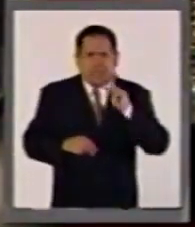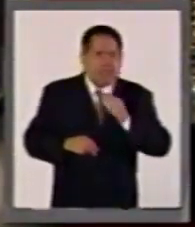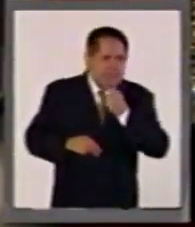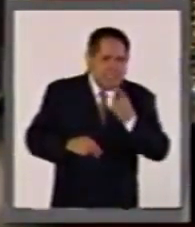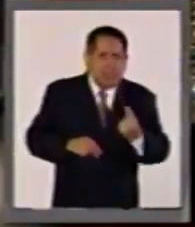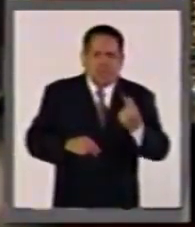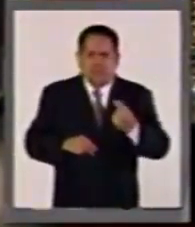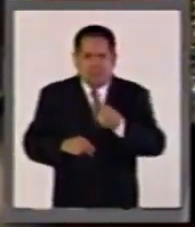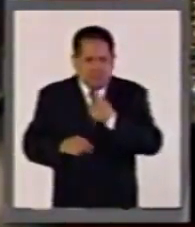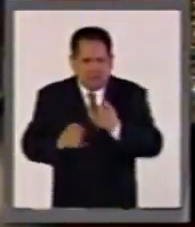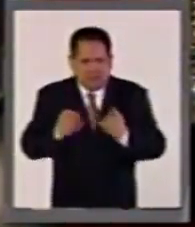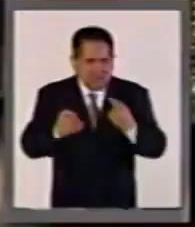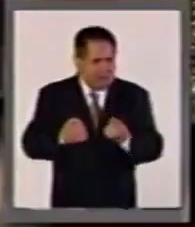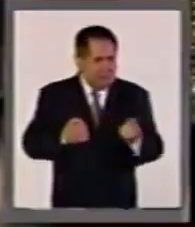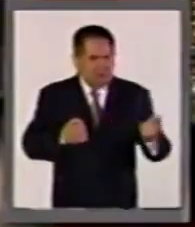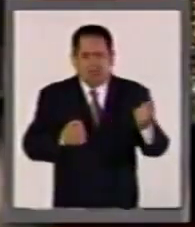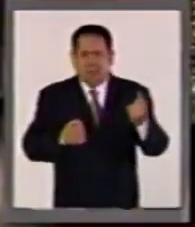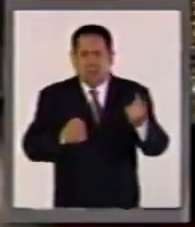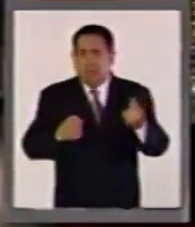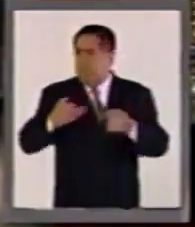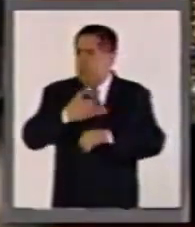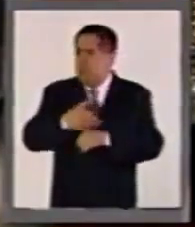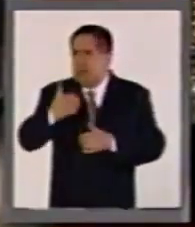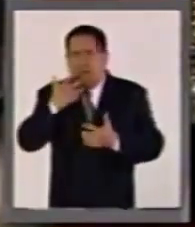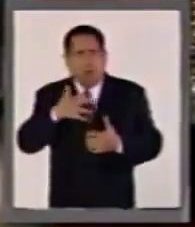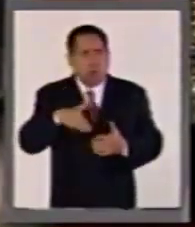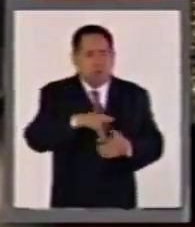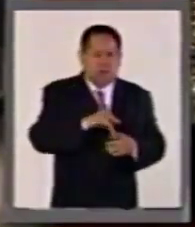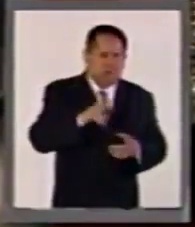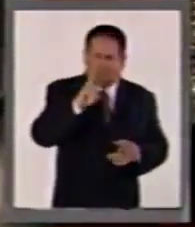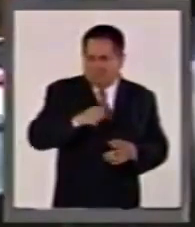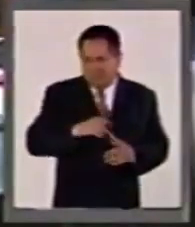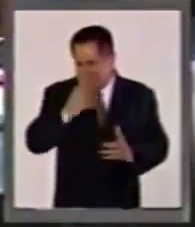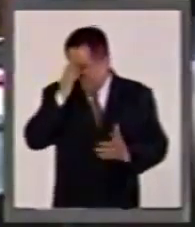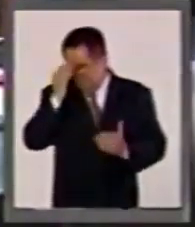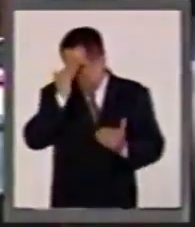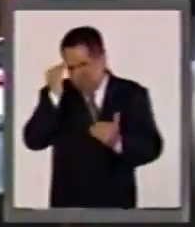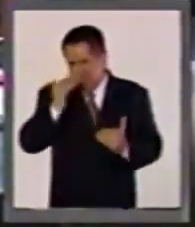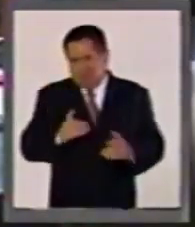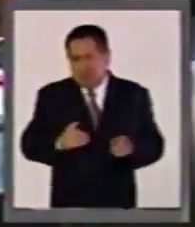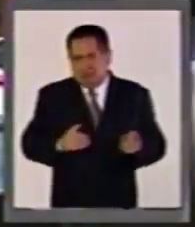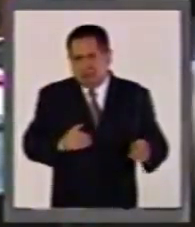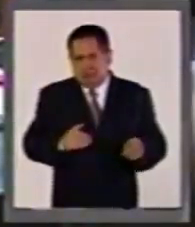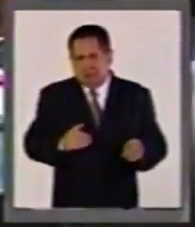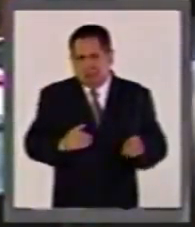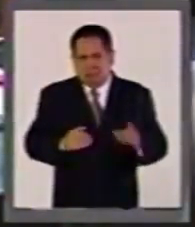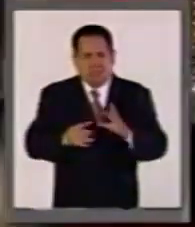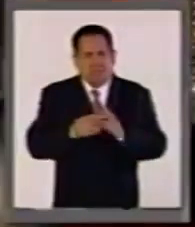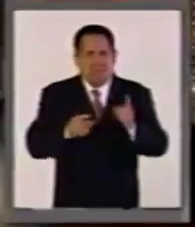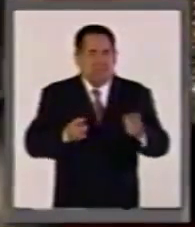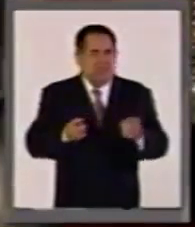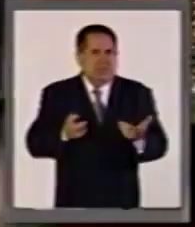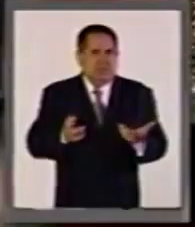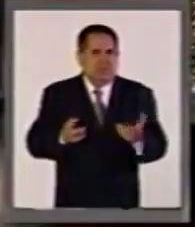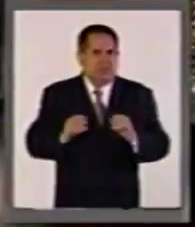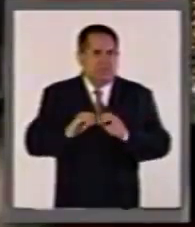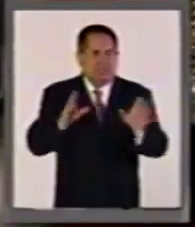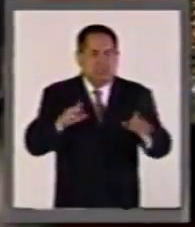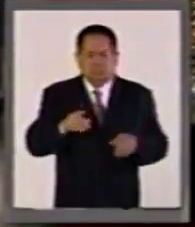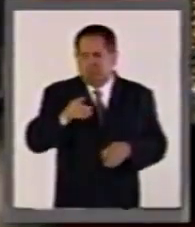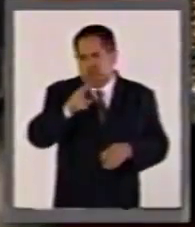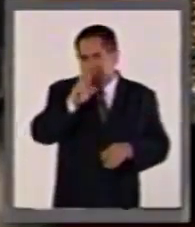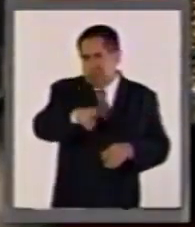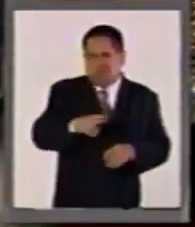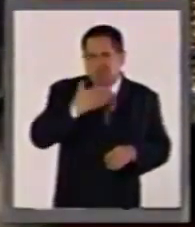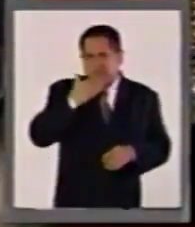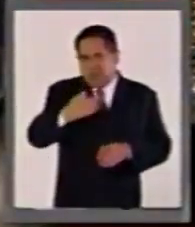hoy están clamando a sus familiares porque aparezcan? Es algo verdaderamente terrible, de tal manera que es totalmente correcto